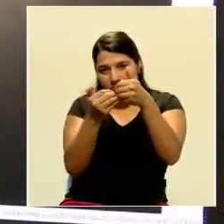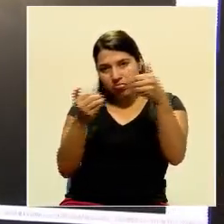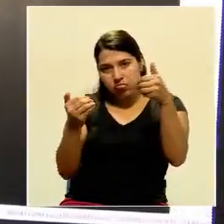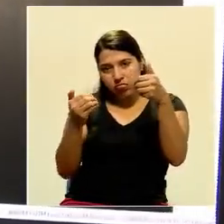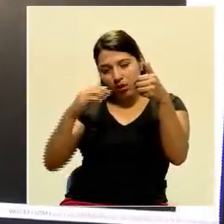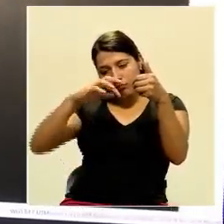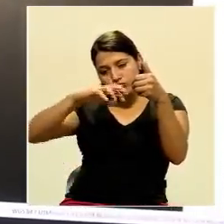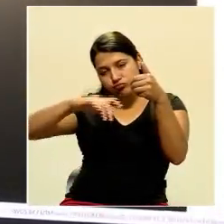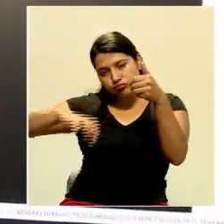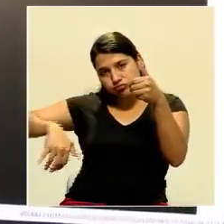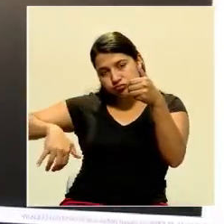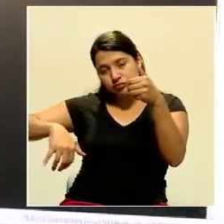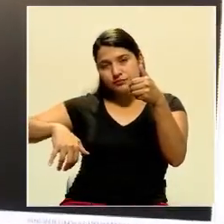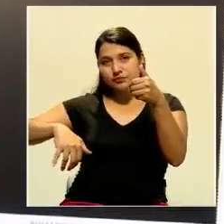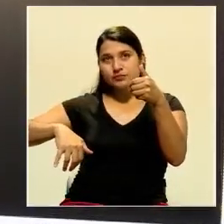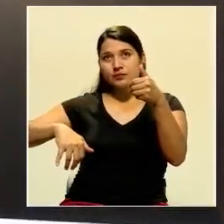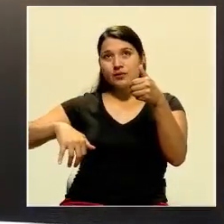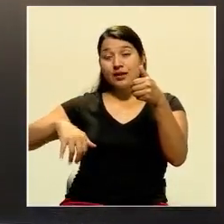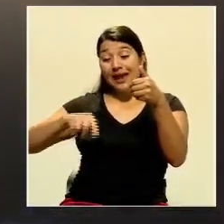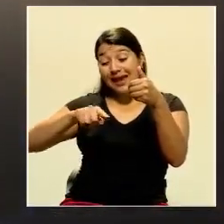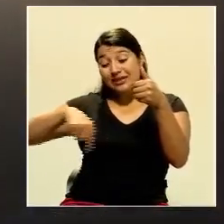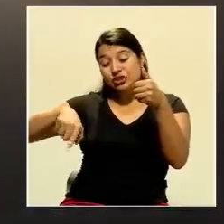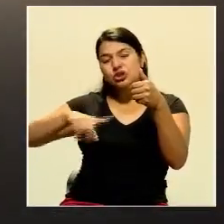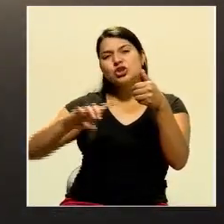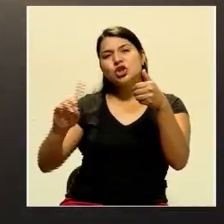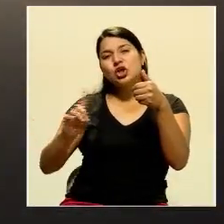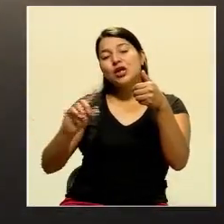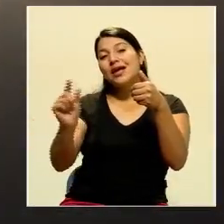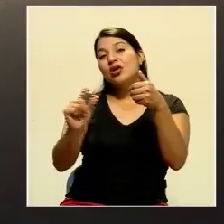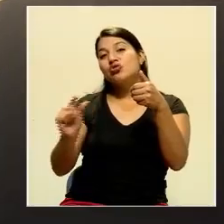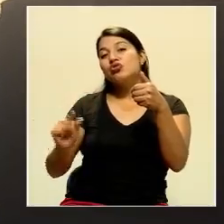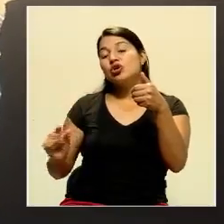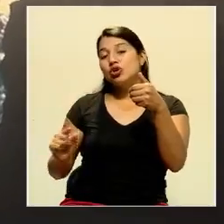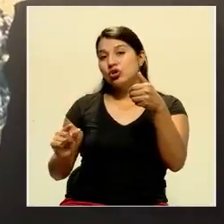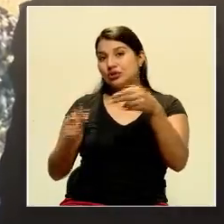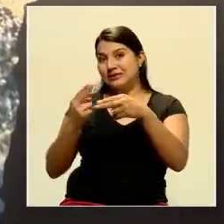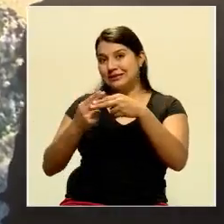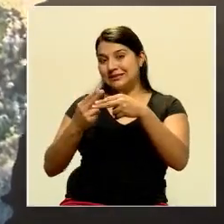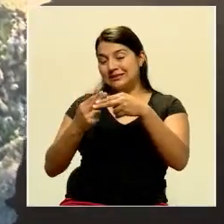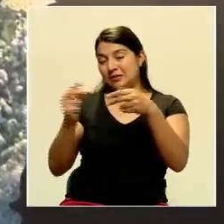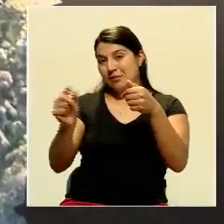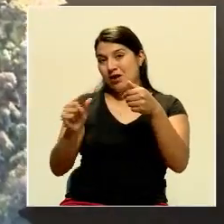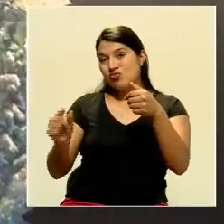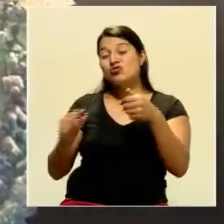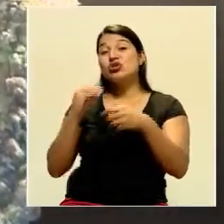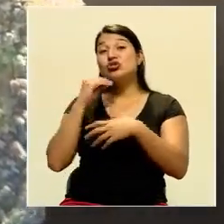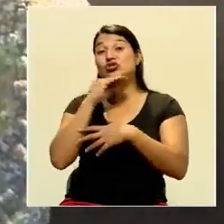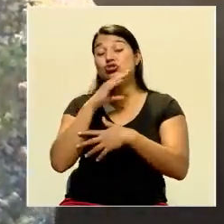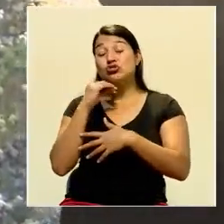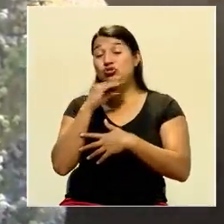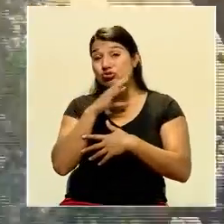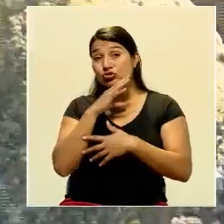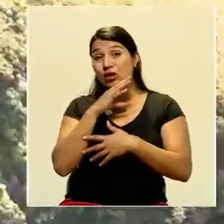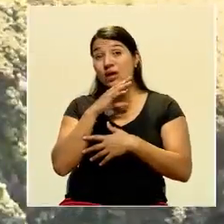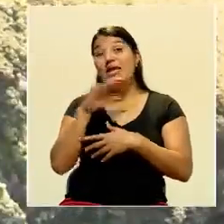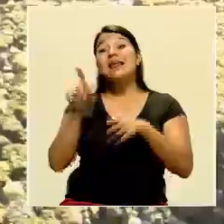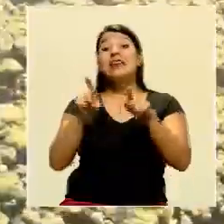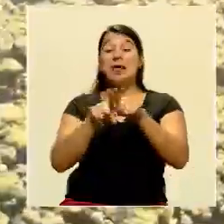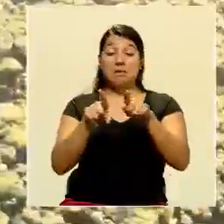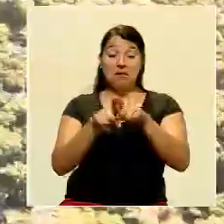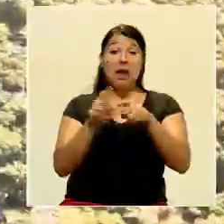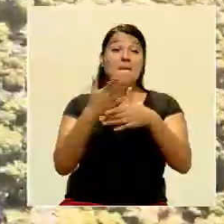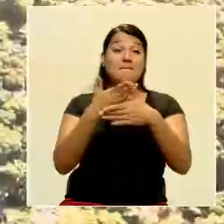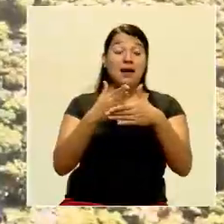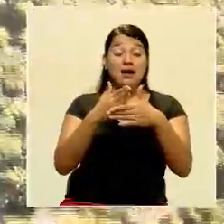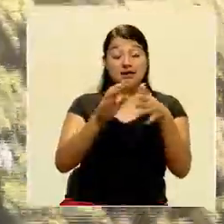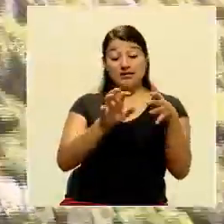este bloque que cayó hacia el río Sucio y hay una pequeña parte en dirección de Prusia, del sector de Prusia.